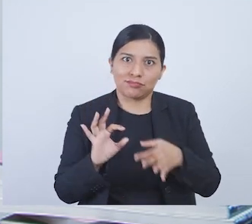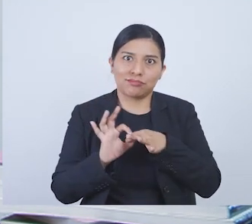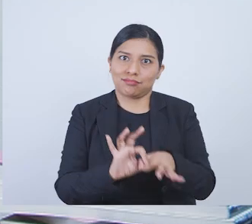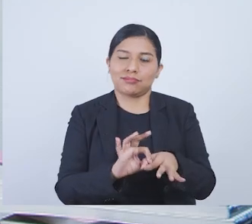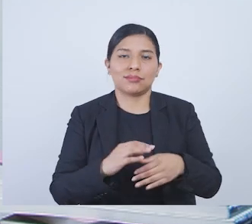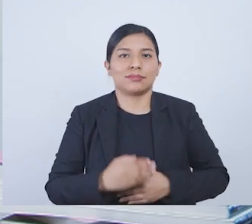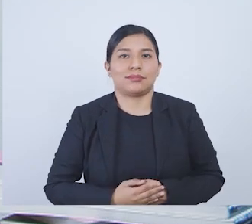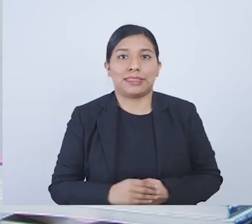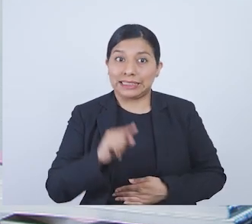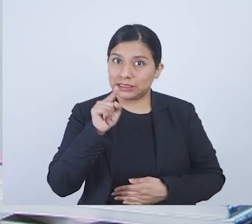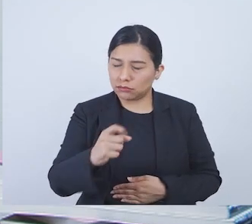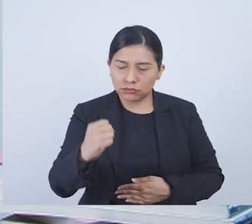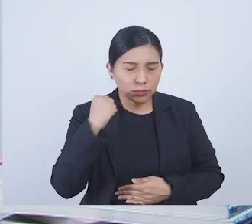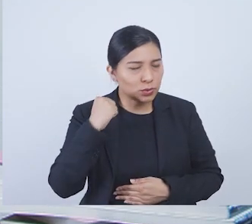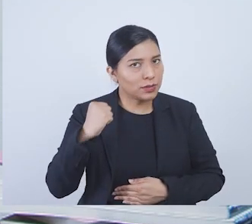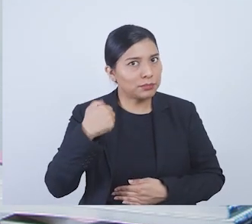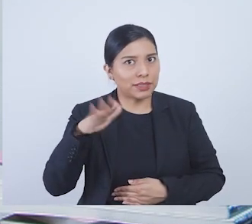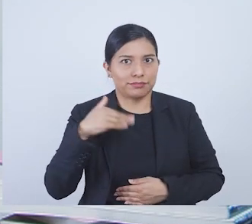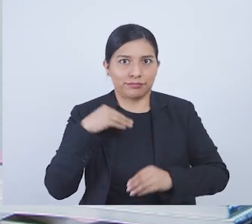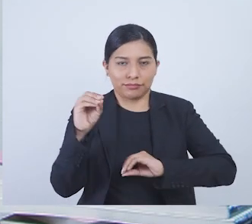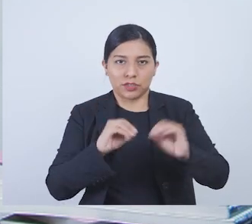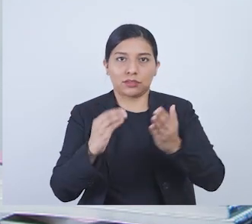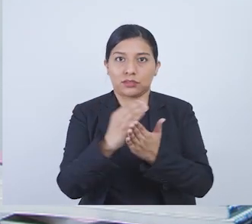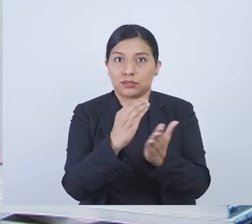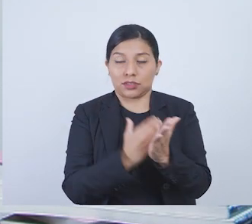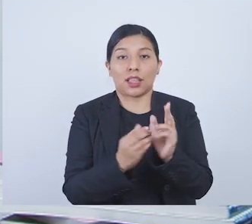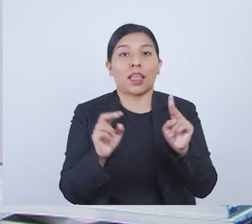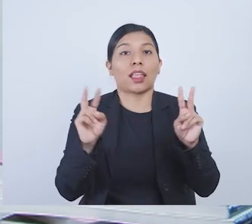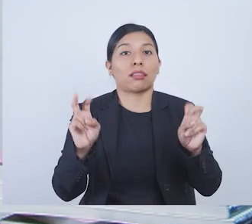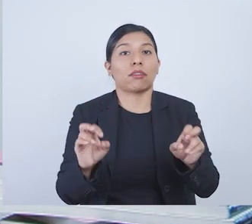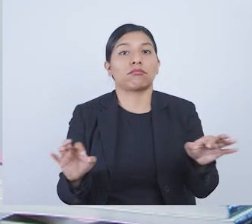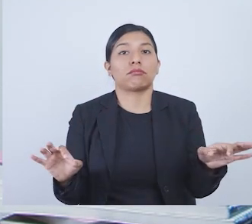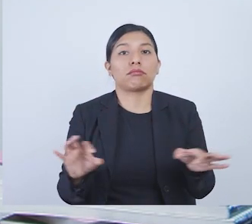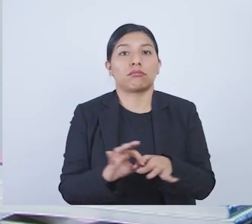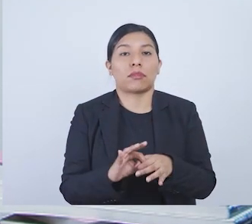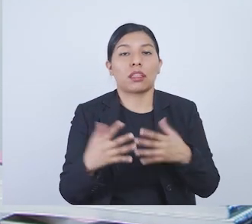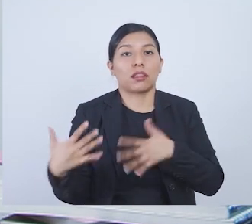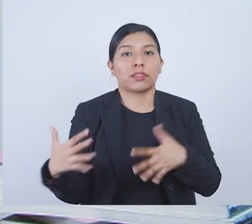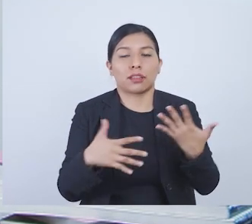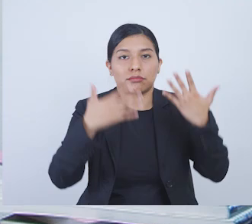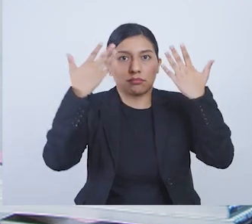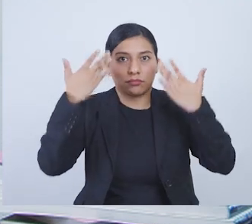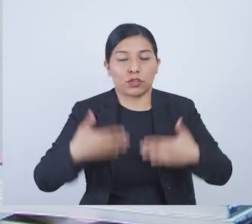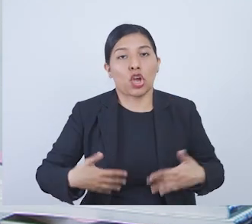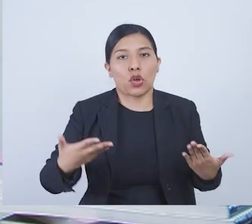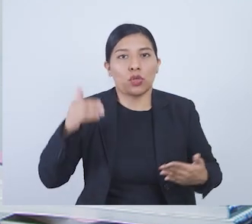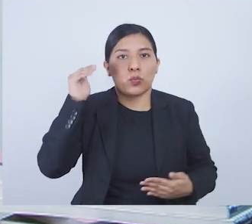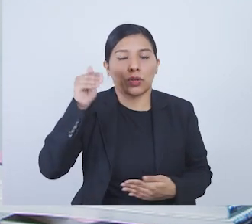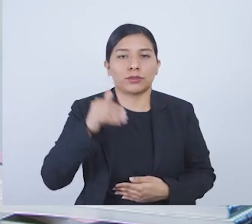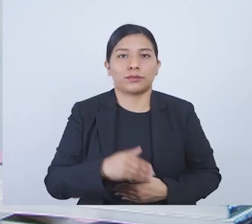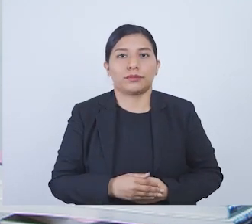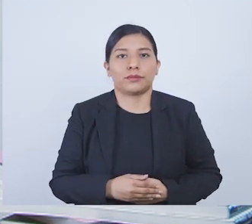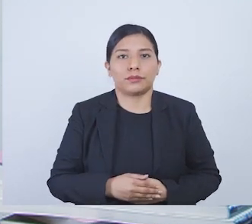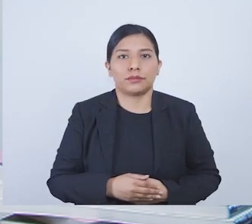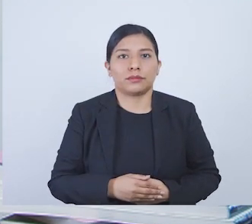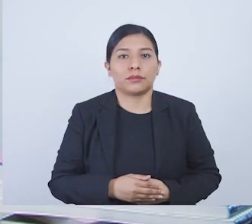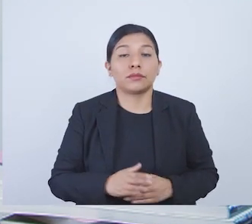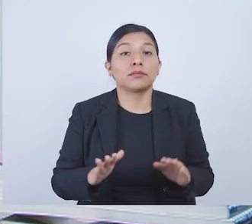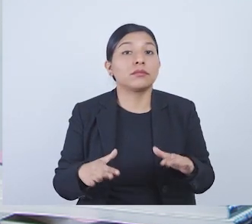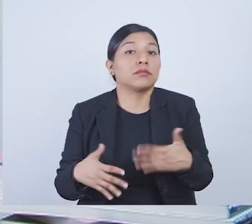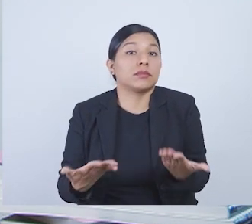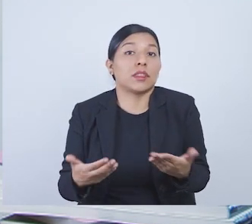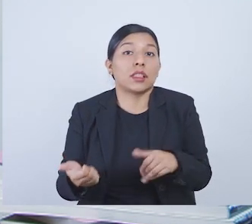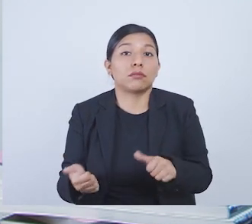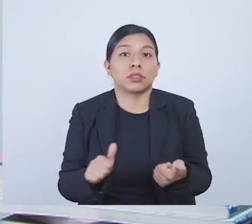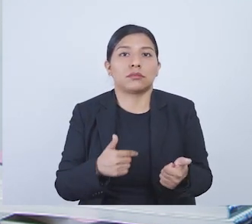base de cualquier estructura curricular relacionada a la actividad física o a la educación física, porque